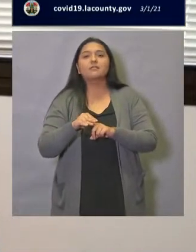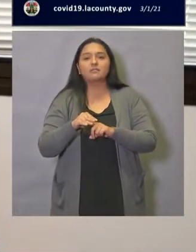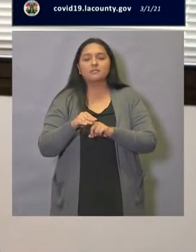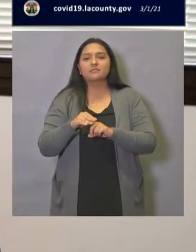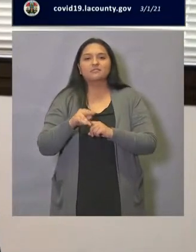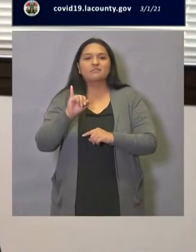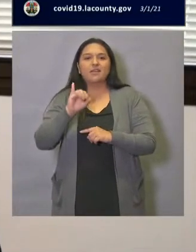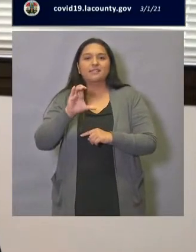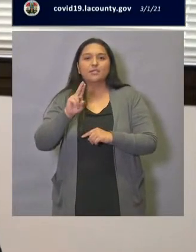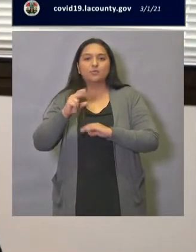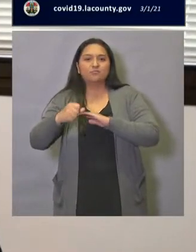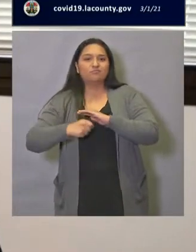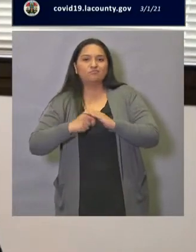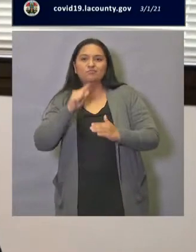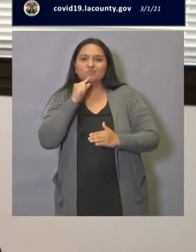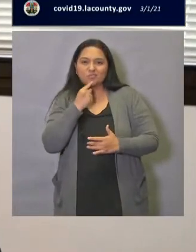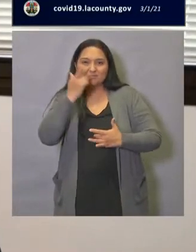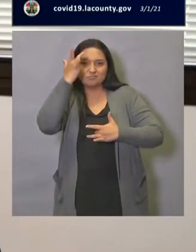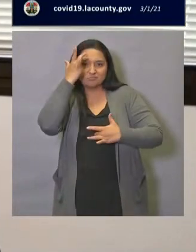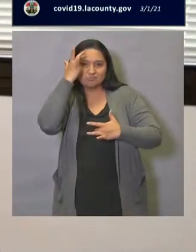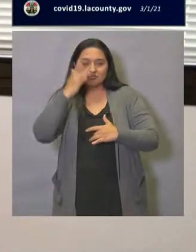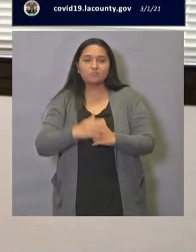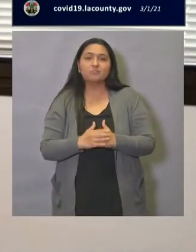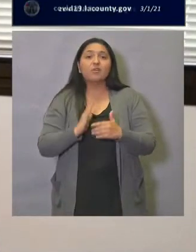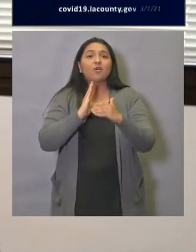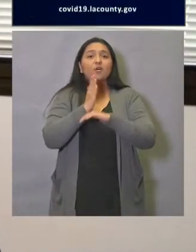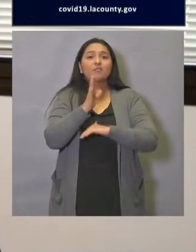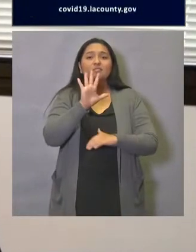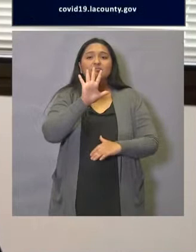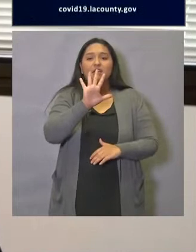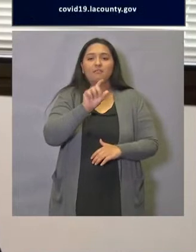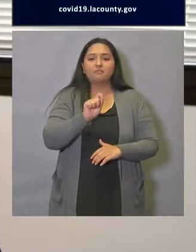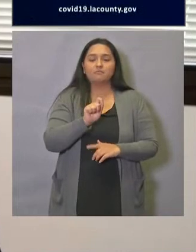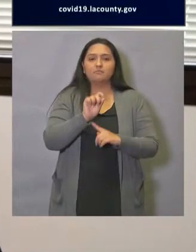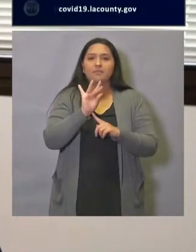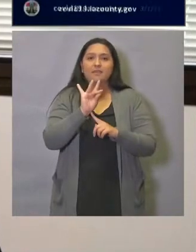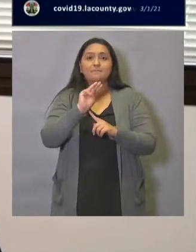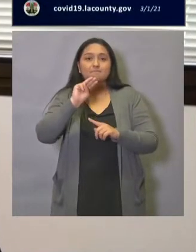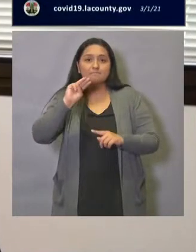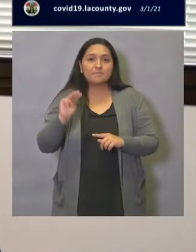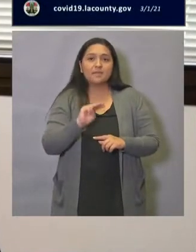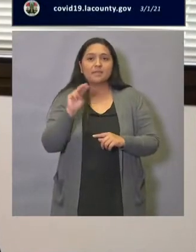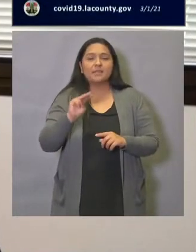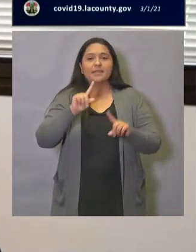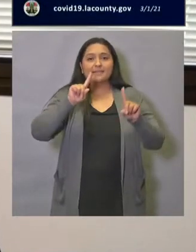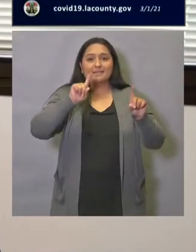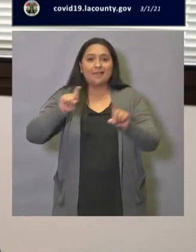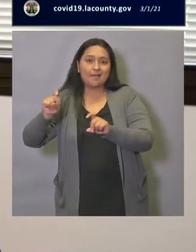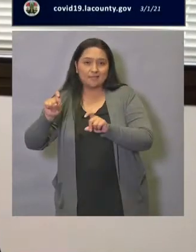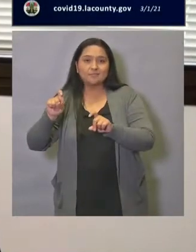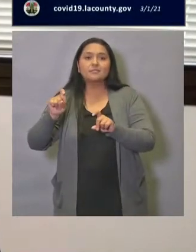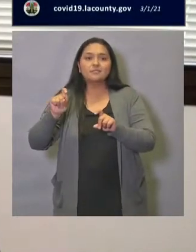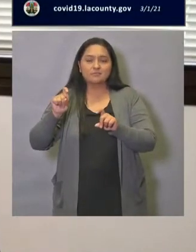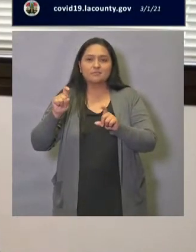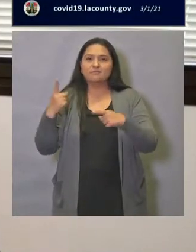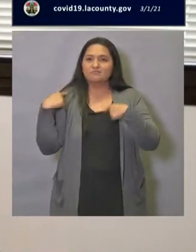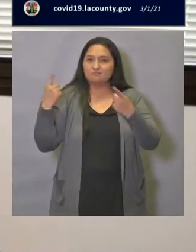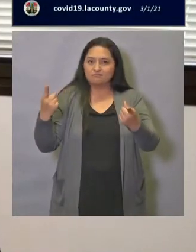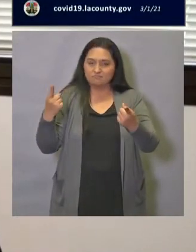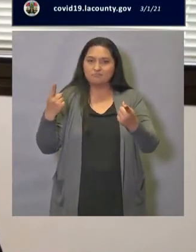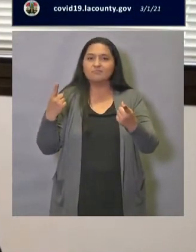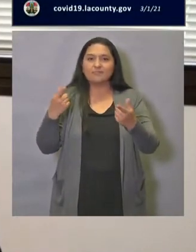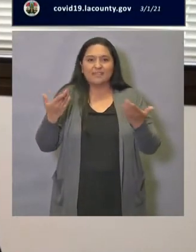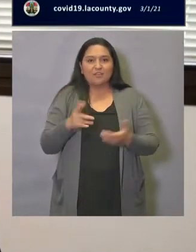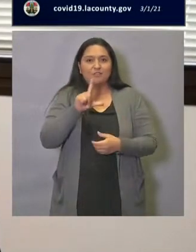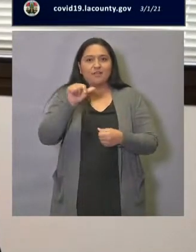intensivos. Más de 5.8 millones de resultados de pruebas de COVID-19 se han reportado en el condado de Los